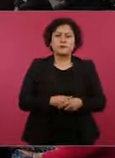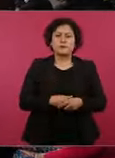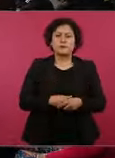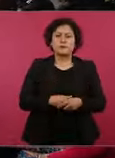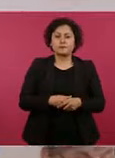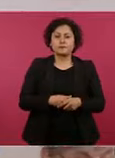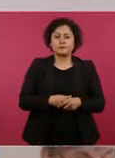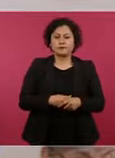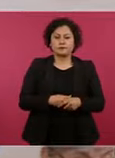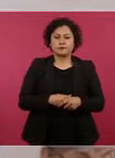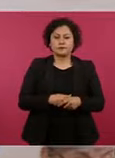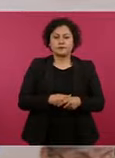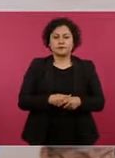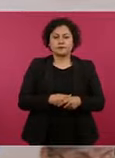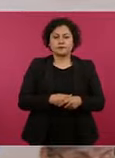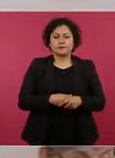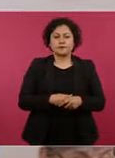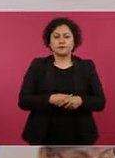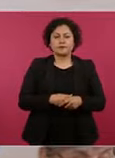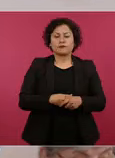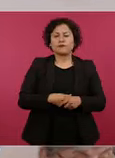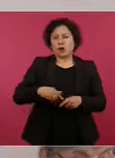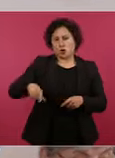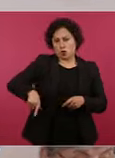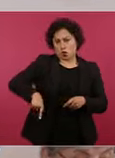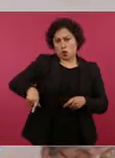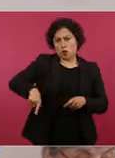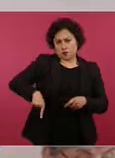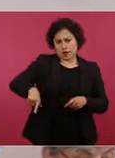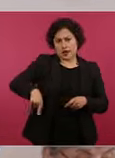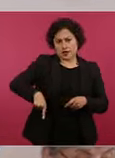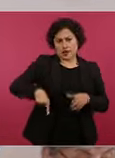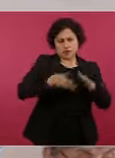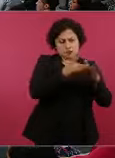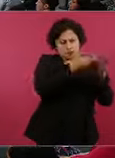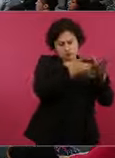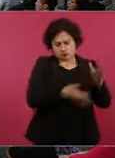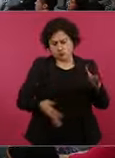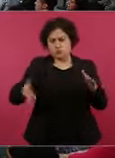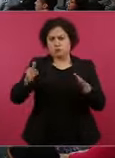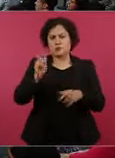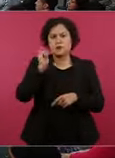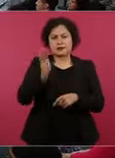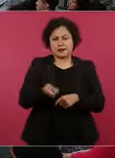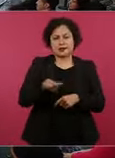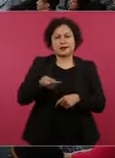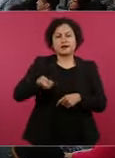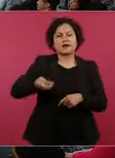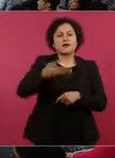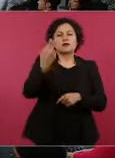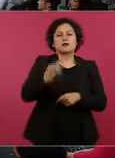el gobierno en general? El índice de letalidad para todos